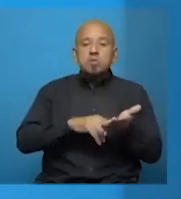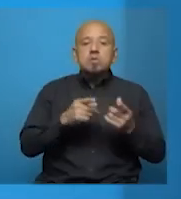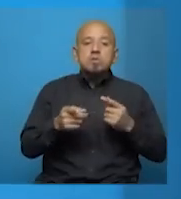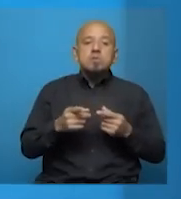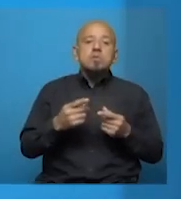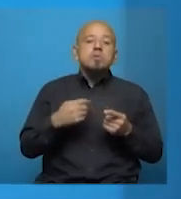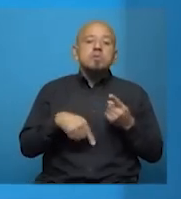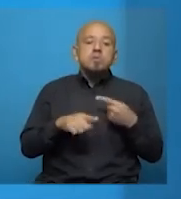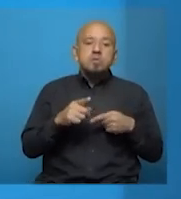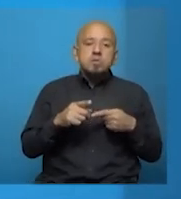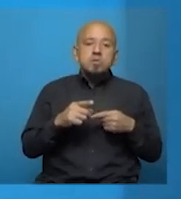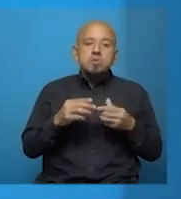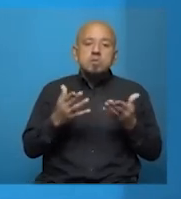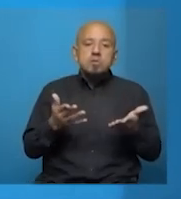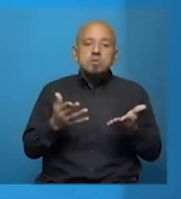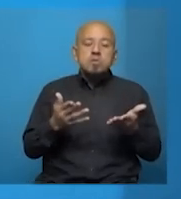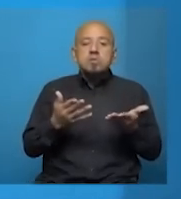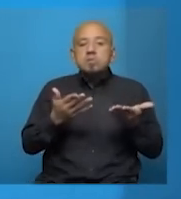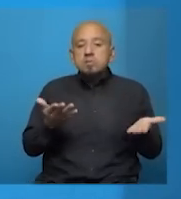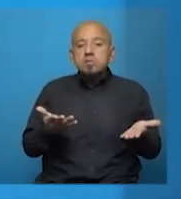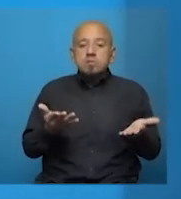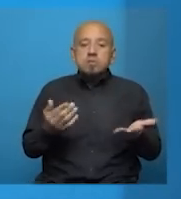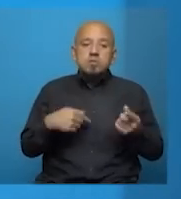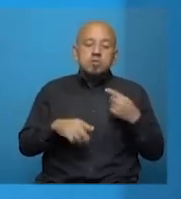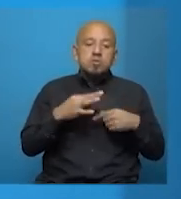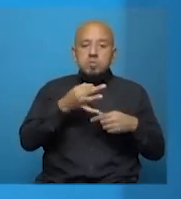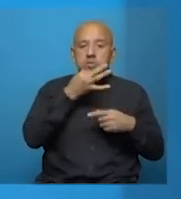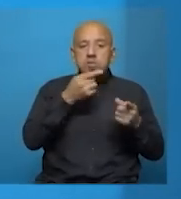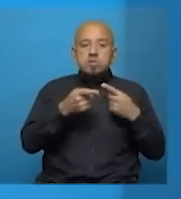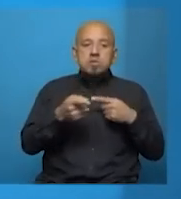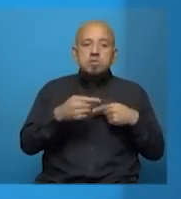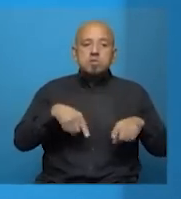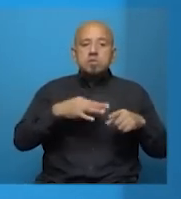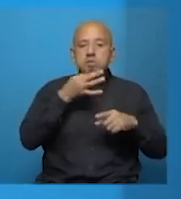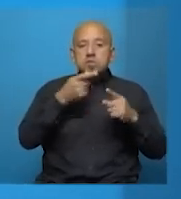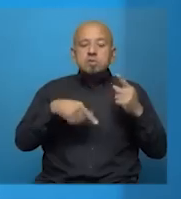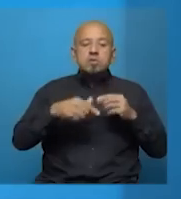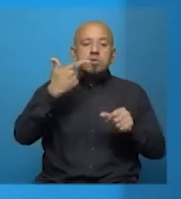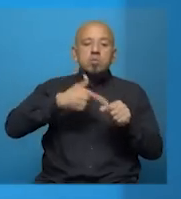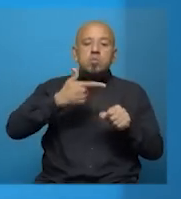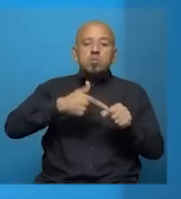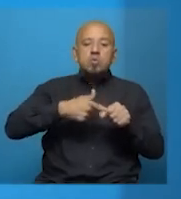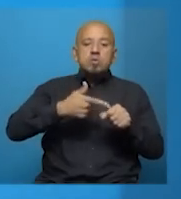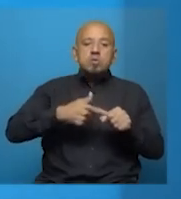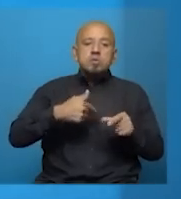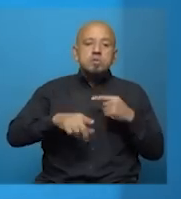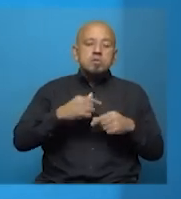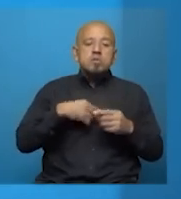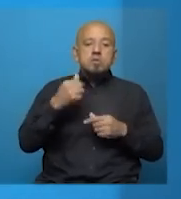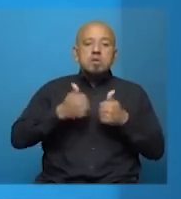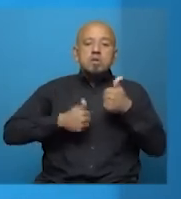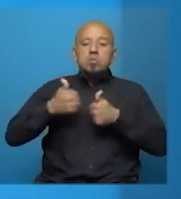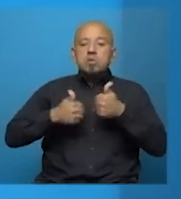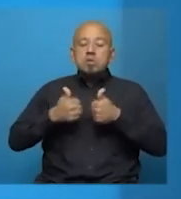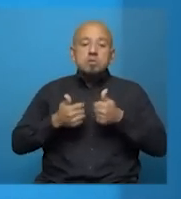que no quiere entenderlo, así como sigue diciendo, hablando de los combustibles y de las tarifas y de la